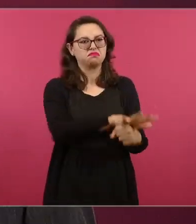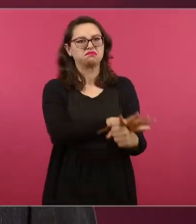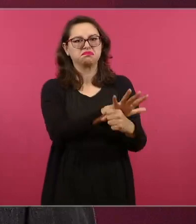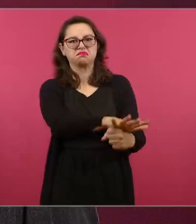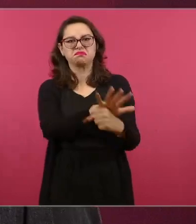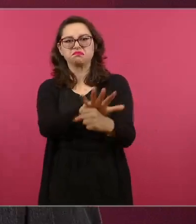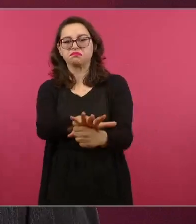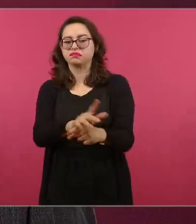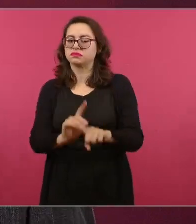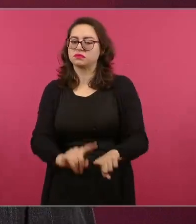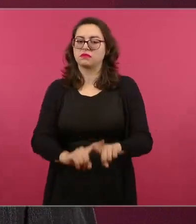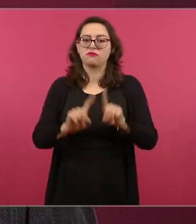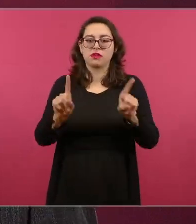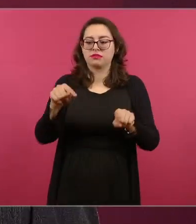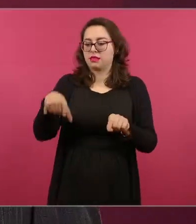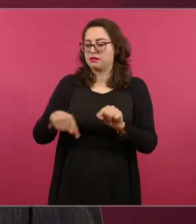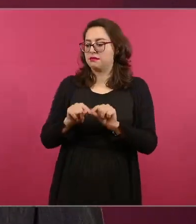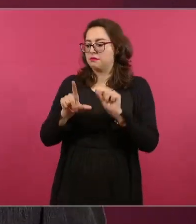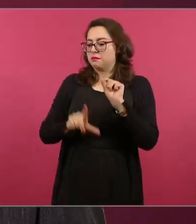con mística